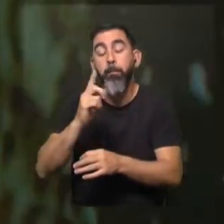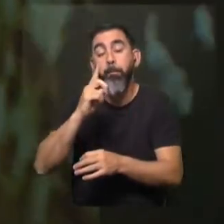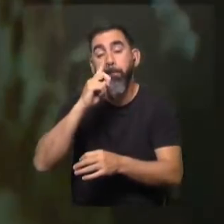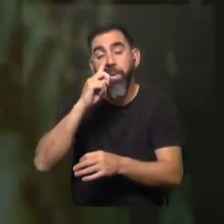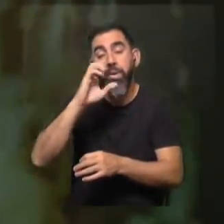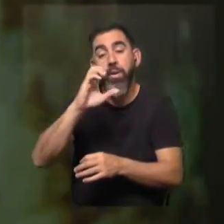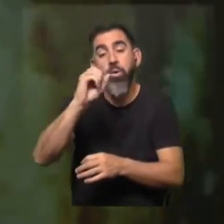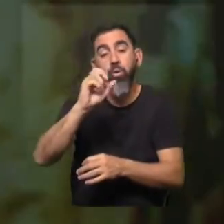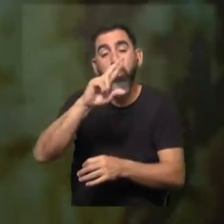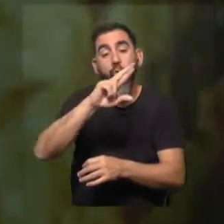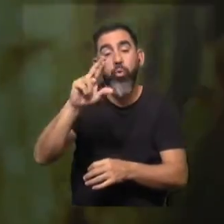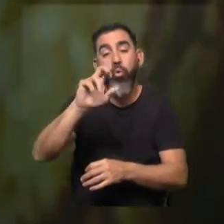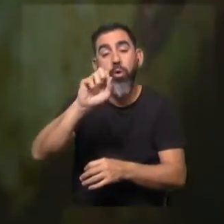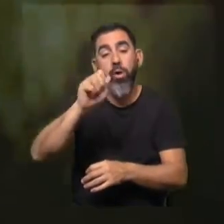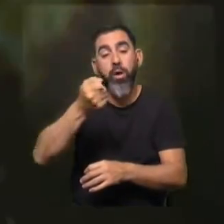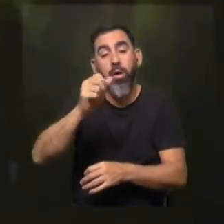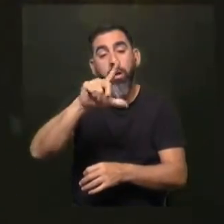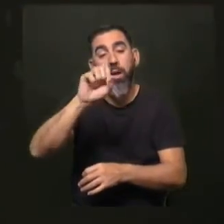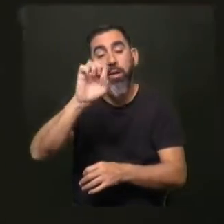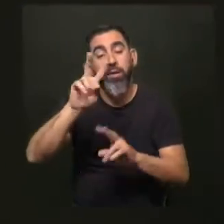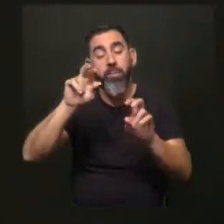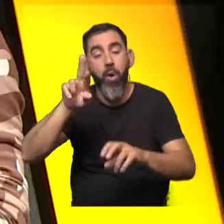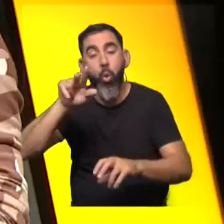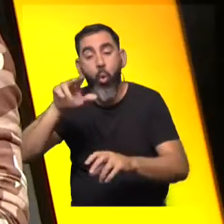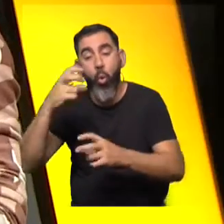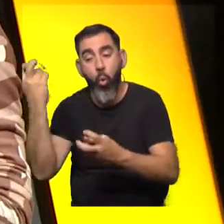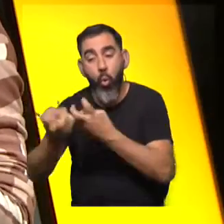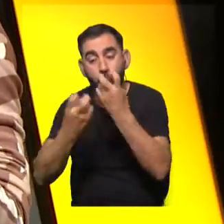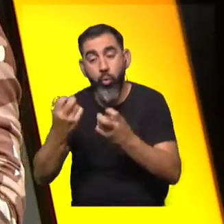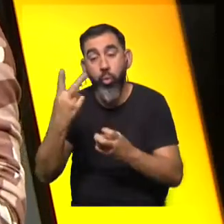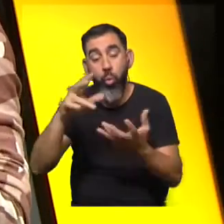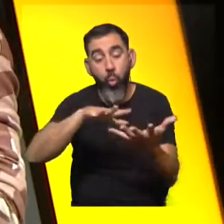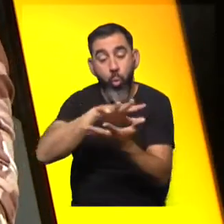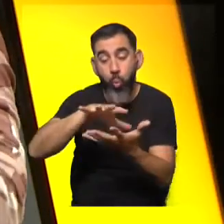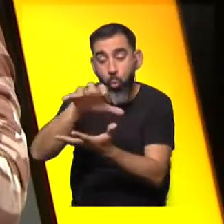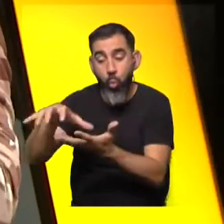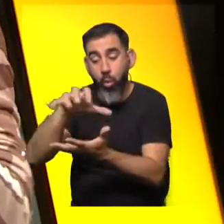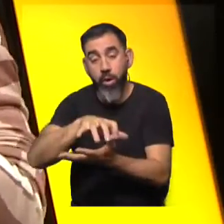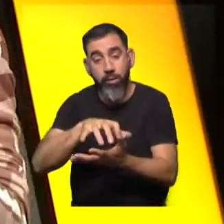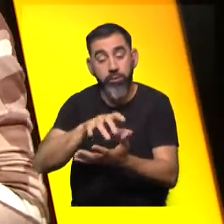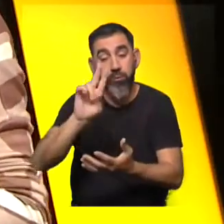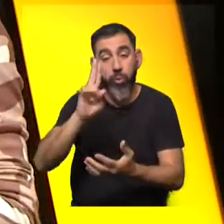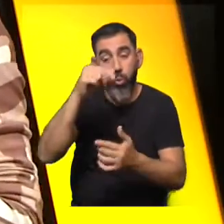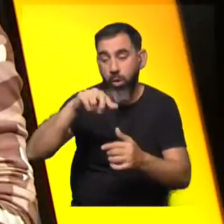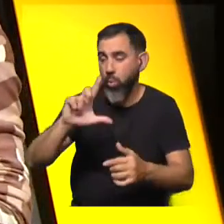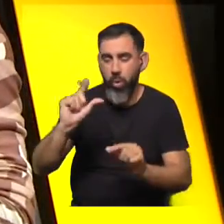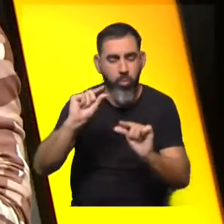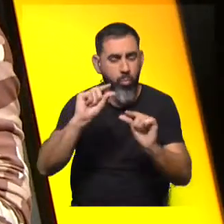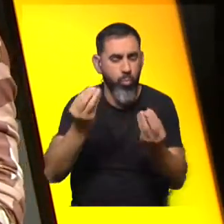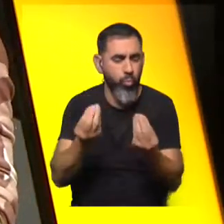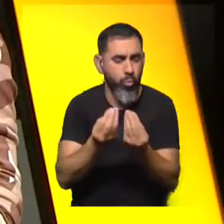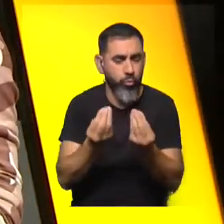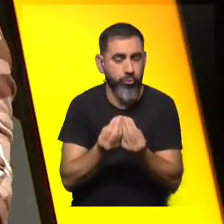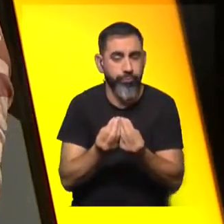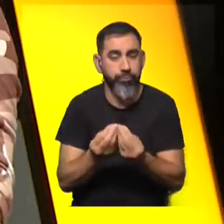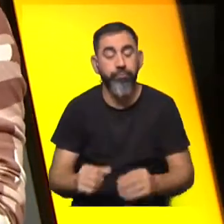lo que tiene que ver con la recorrida allí vinculada a la extracción de oro. Exactamente, esos dos lugares que además lo que tienen es, que en Uruguay no hay tantos, como